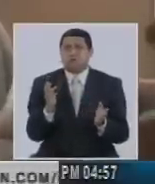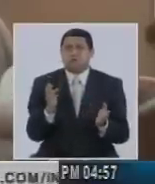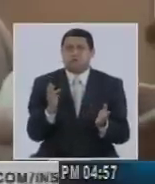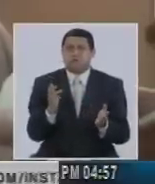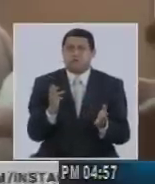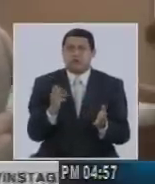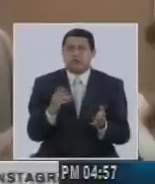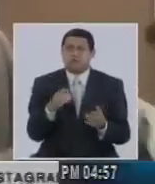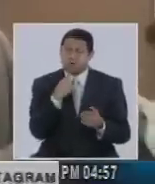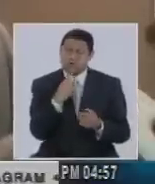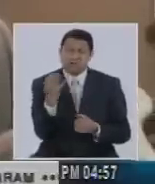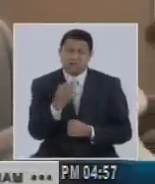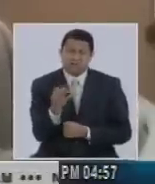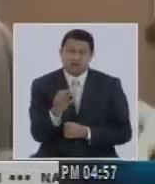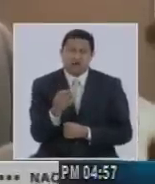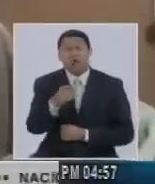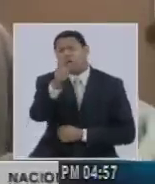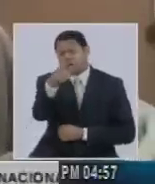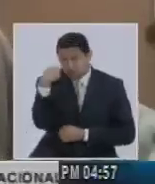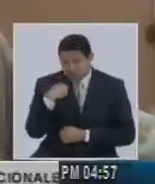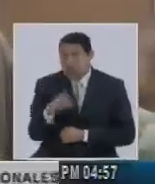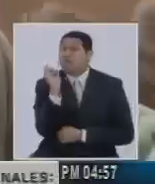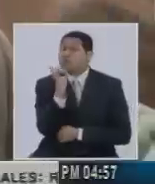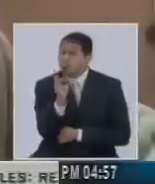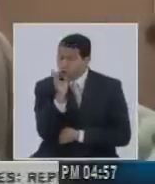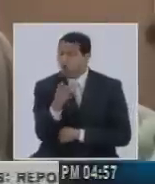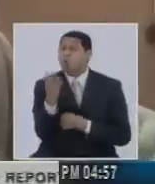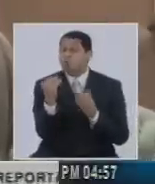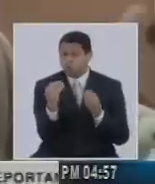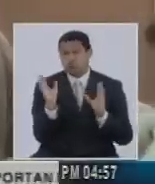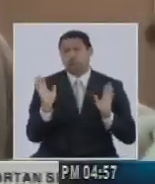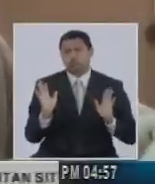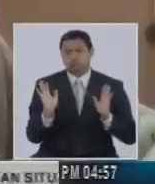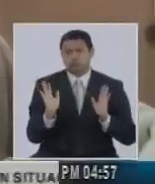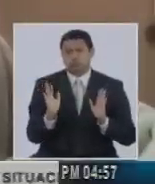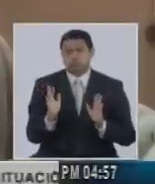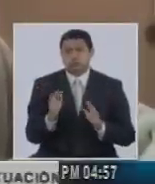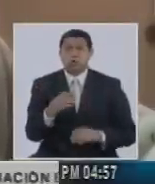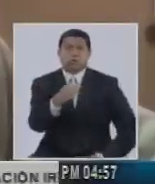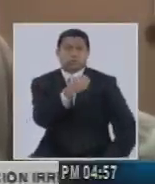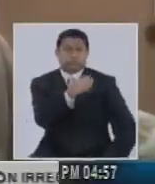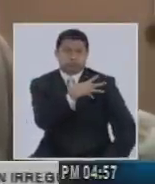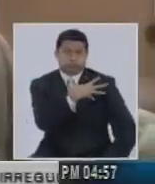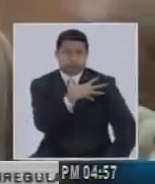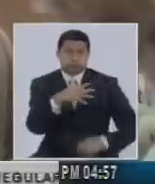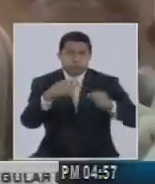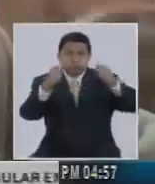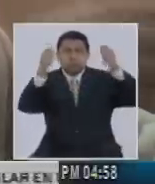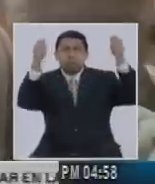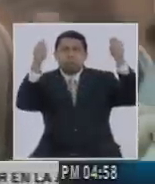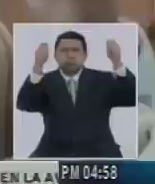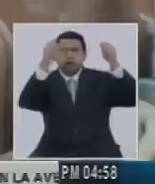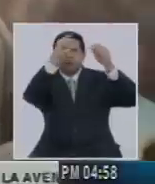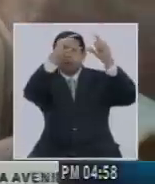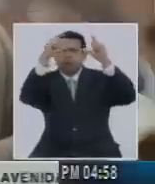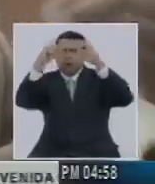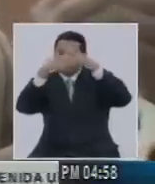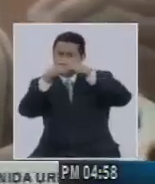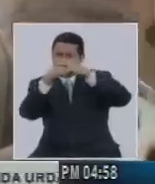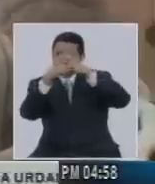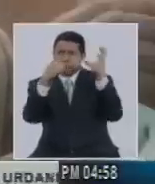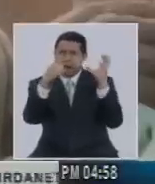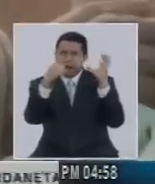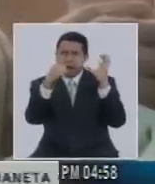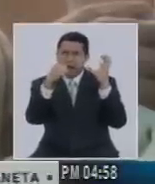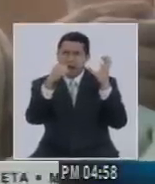La indicación realmente es cuando el paciente tiene dolor. Y si el MRI, si la resonancia demuestra que el tendón está